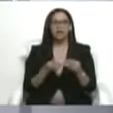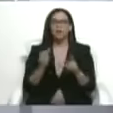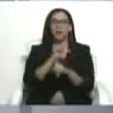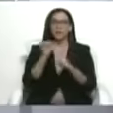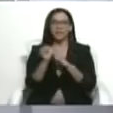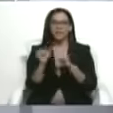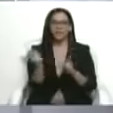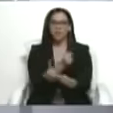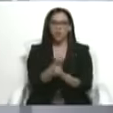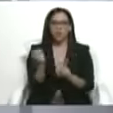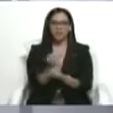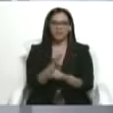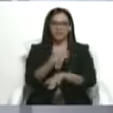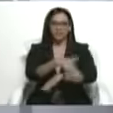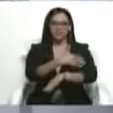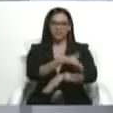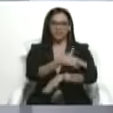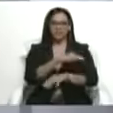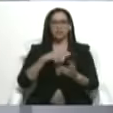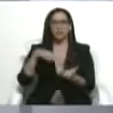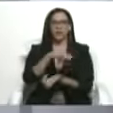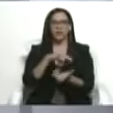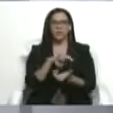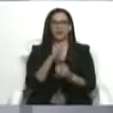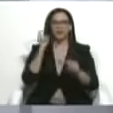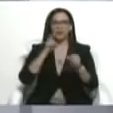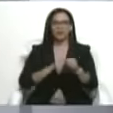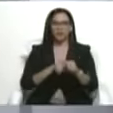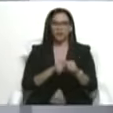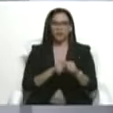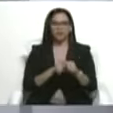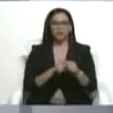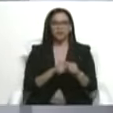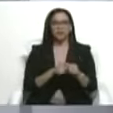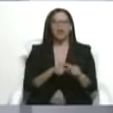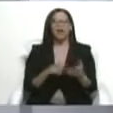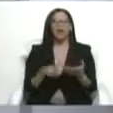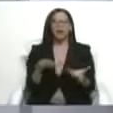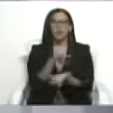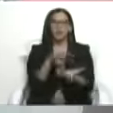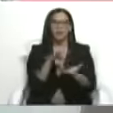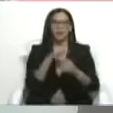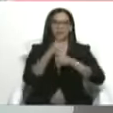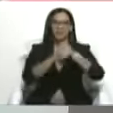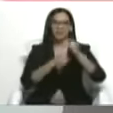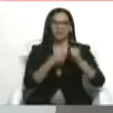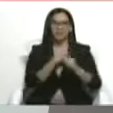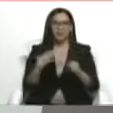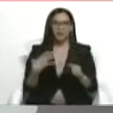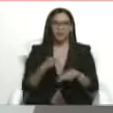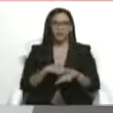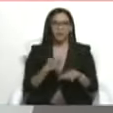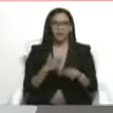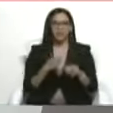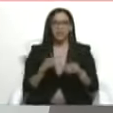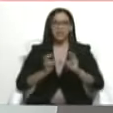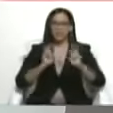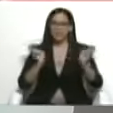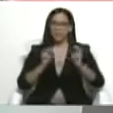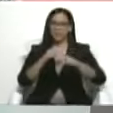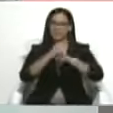callejera, de desestabilización, vinculada inclusive a la trama de Brazalete Blanco, porque en la trama de Brazalete